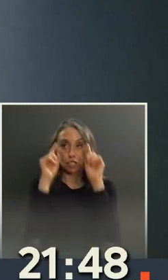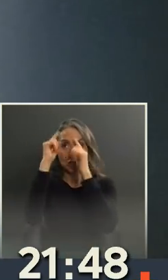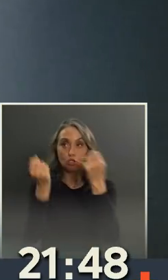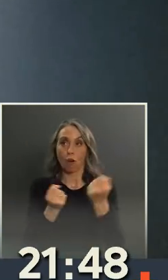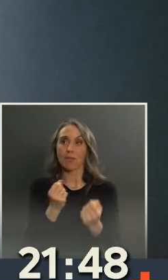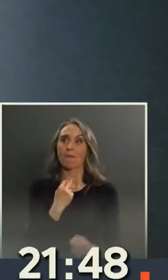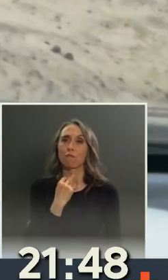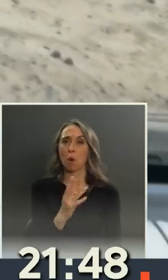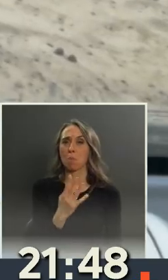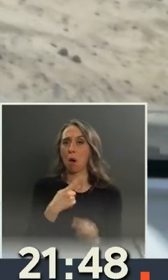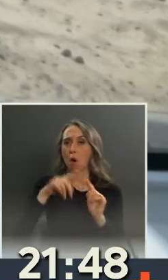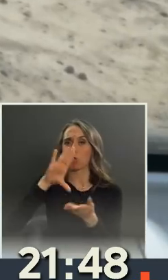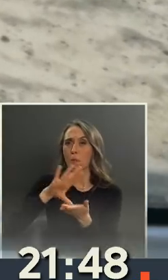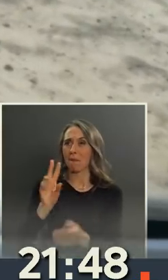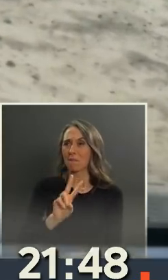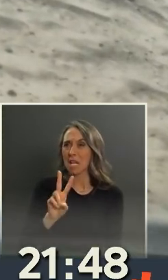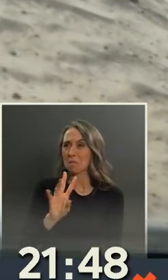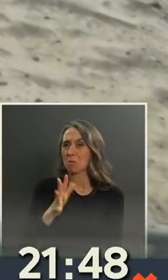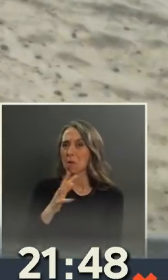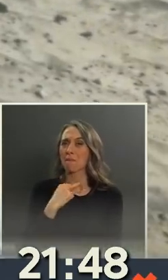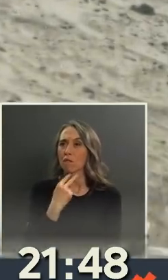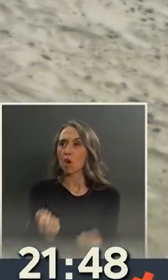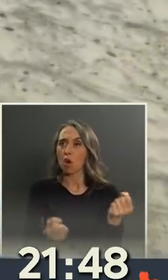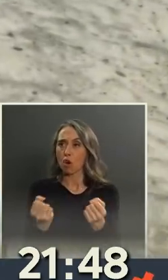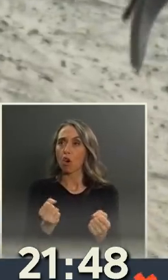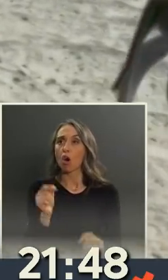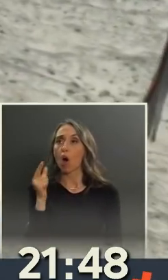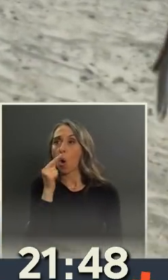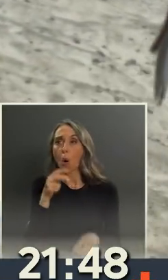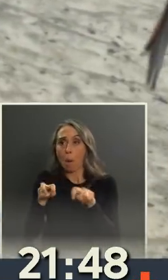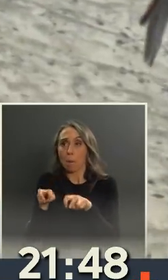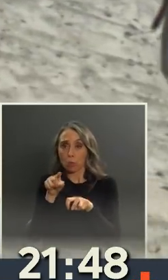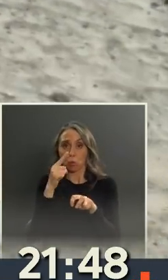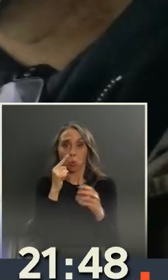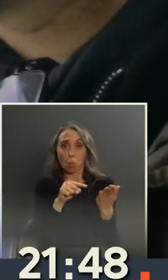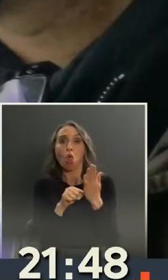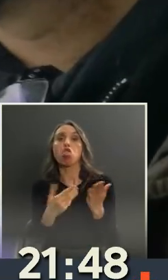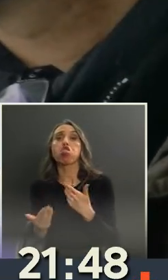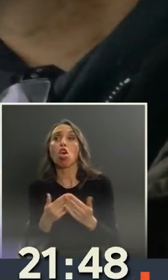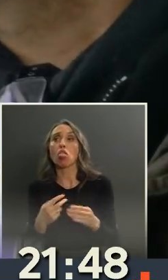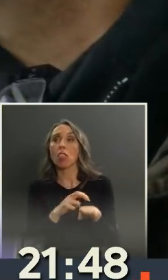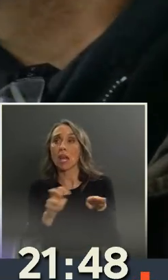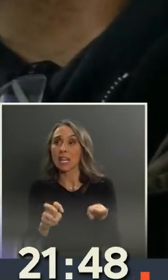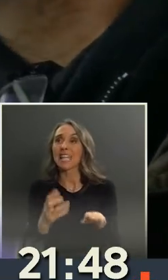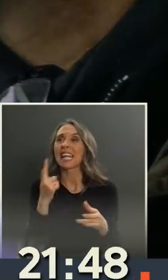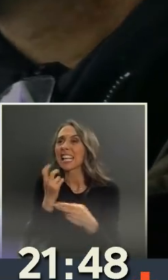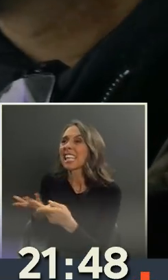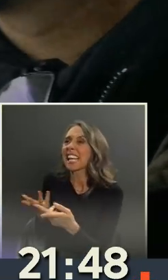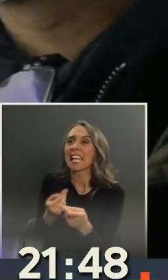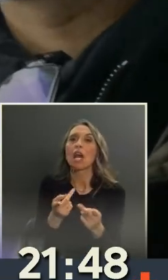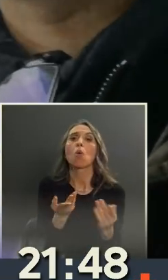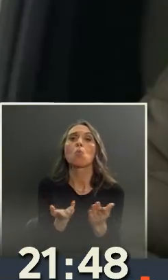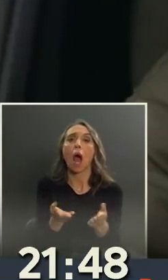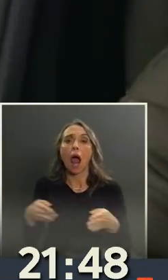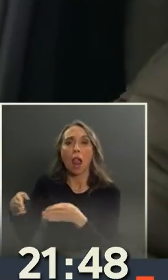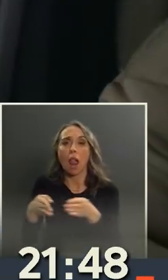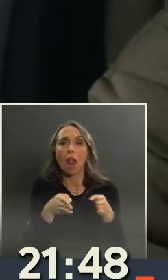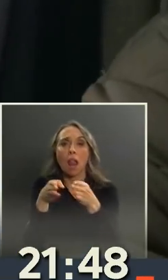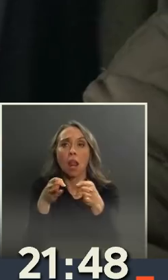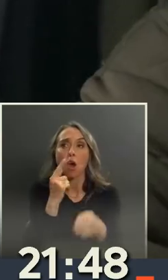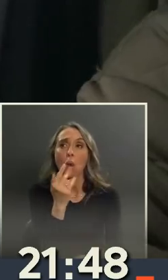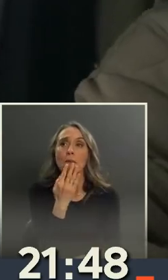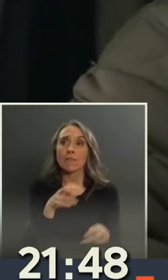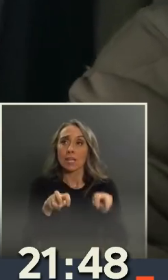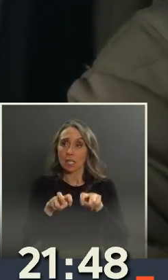Ahí, ya que fue de este lado ya estamos tranquilos. ¿Tú nos muestras? ¿Cómo? ¿Tú nos muestras? ¿A quién muestro? En la ruta. Yo